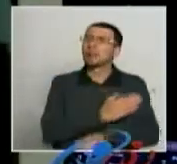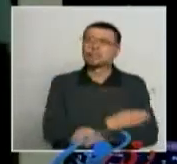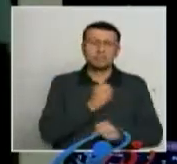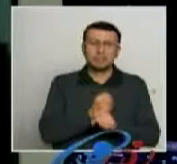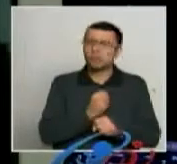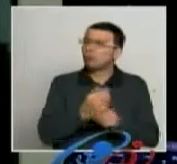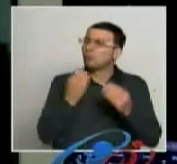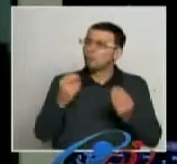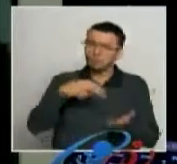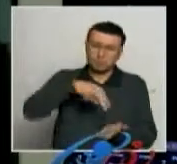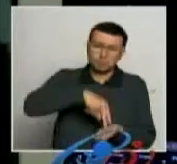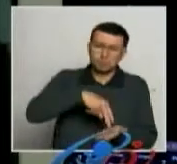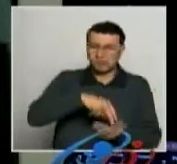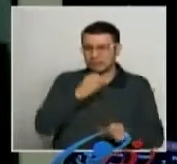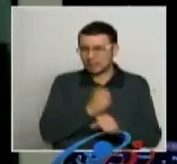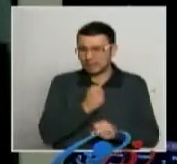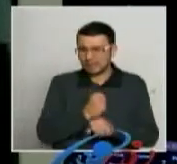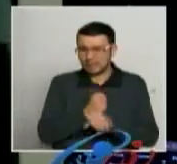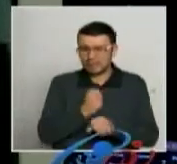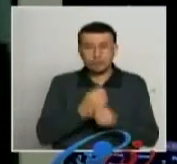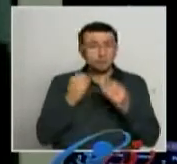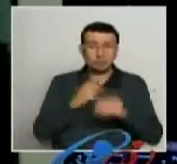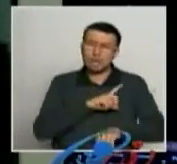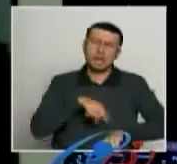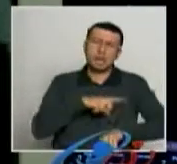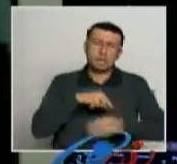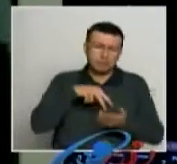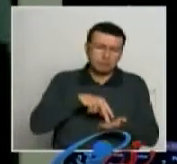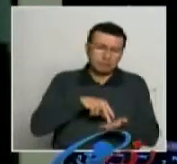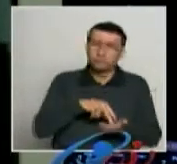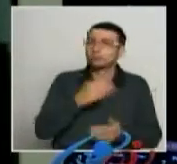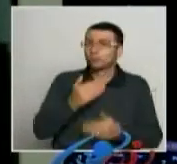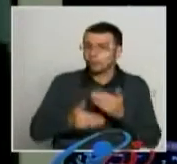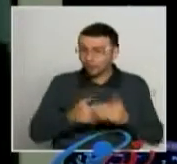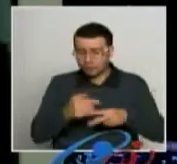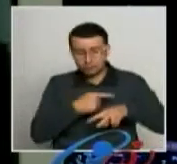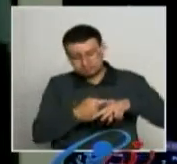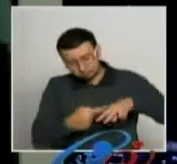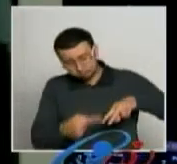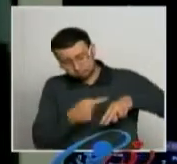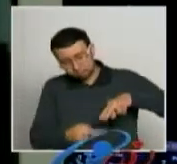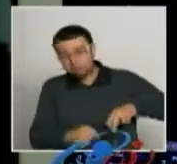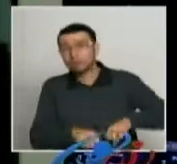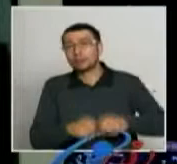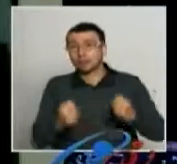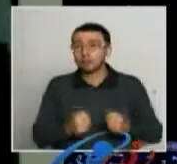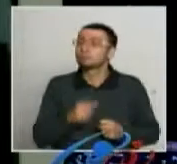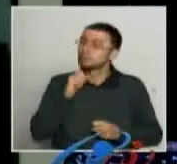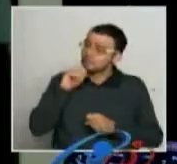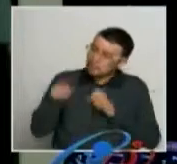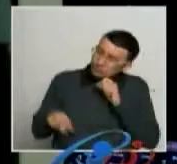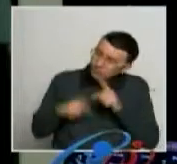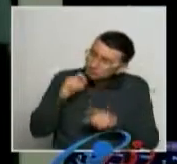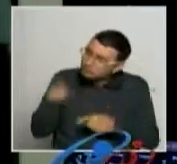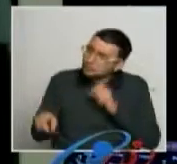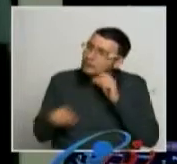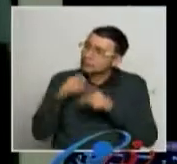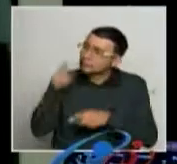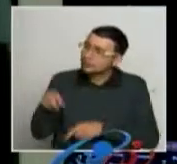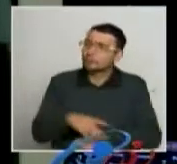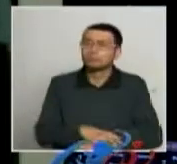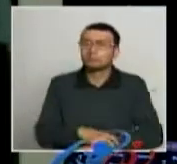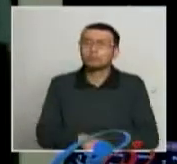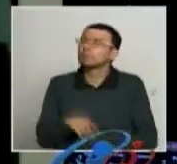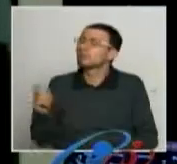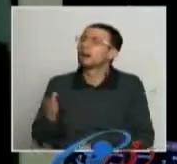de pie, como en el caso de doña Evelia. Entonces todo esto va deteriorando el sistema. Nos hay que preguntar la parte,